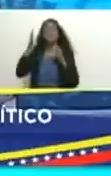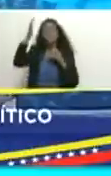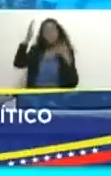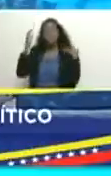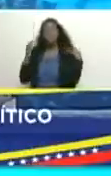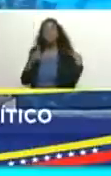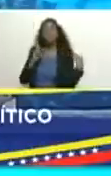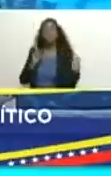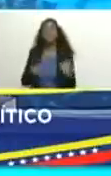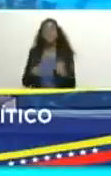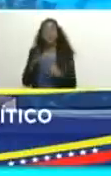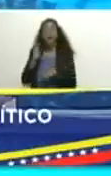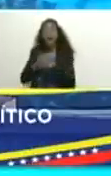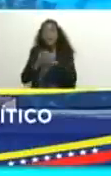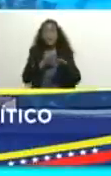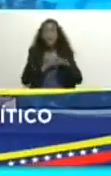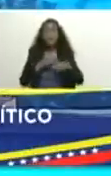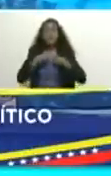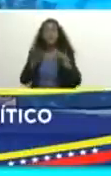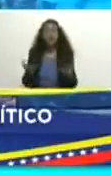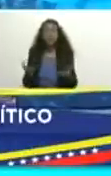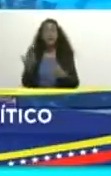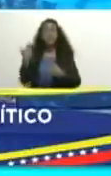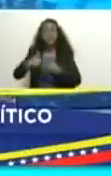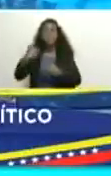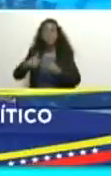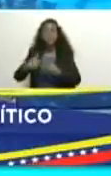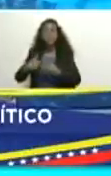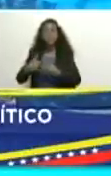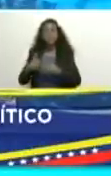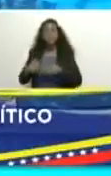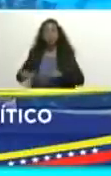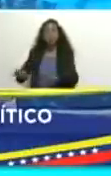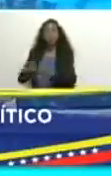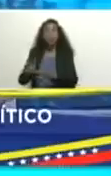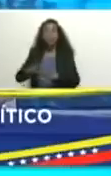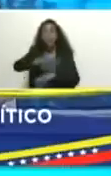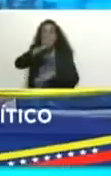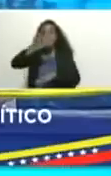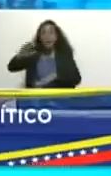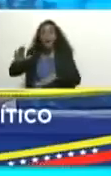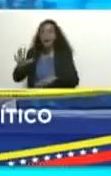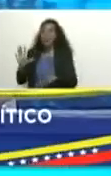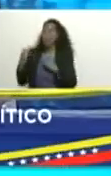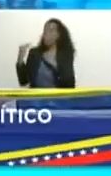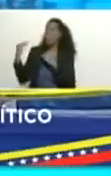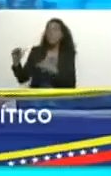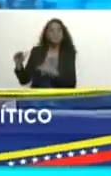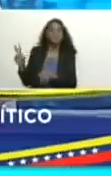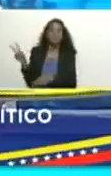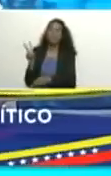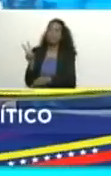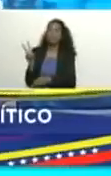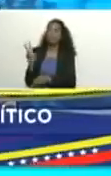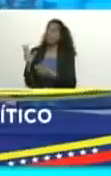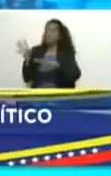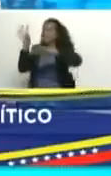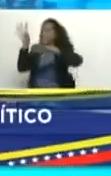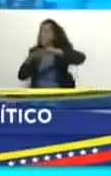y también ha anunciado la entrega de bloques petroleros en el mar no delimitado de la